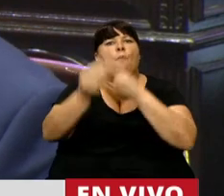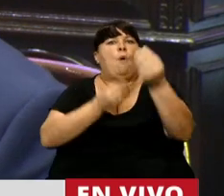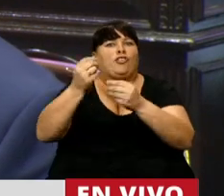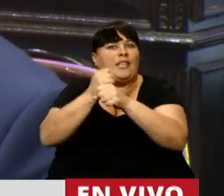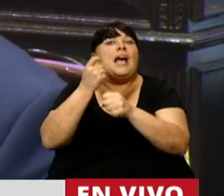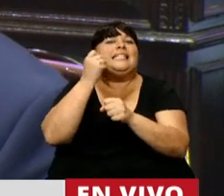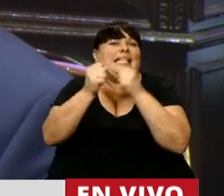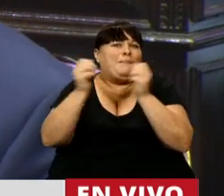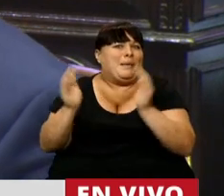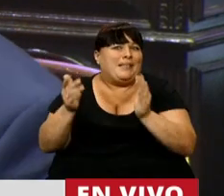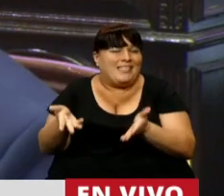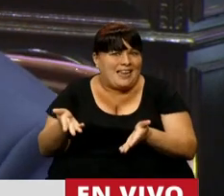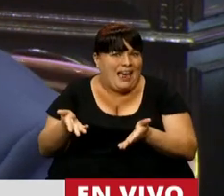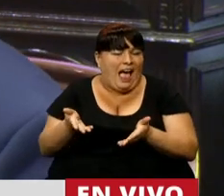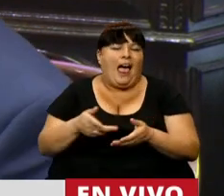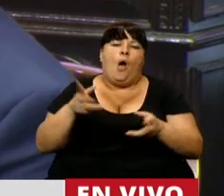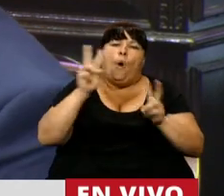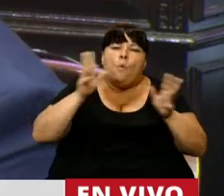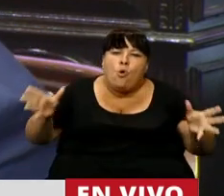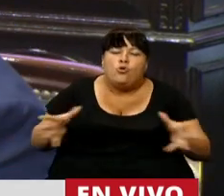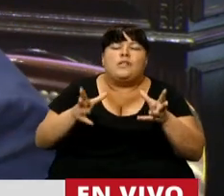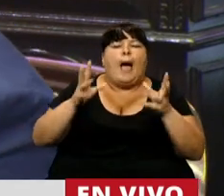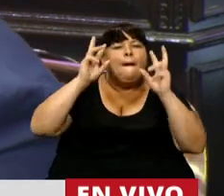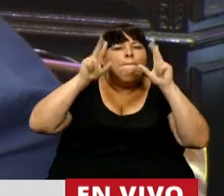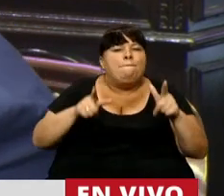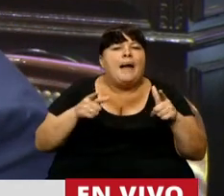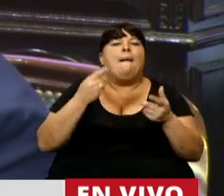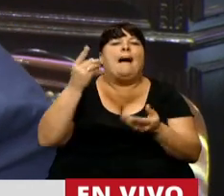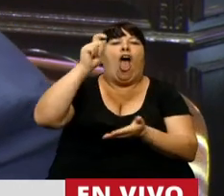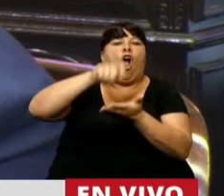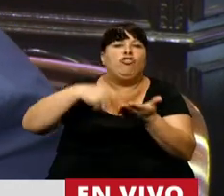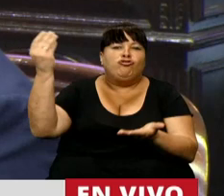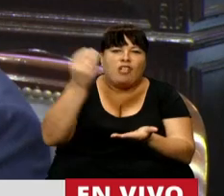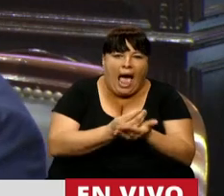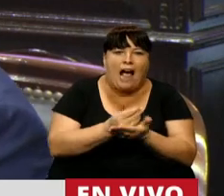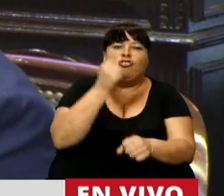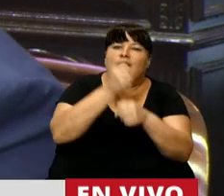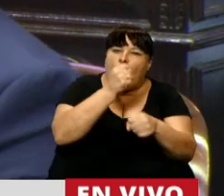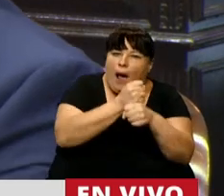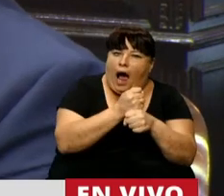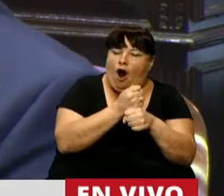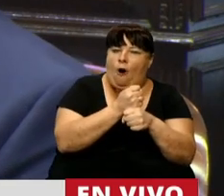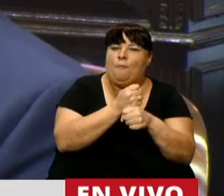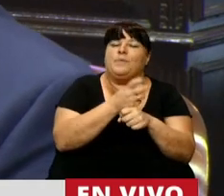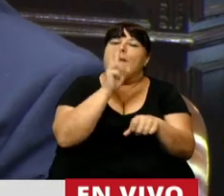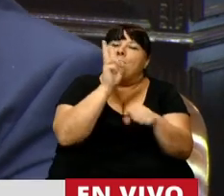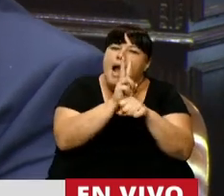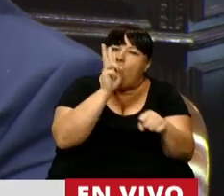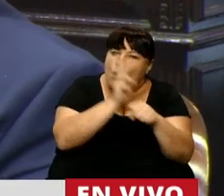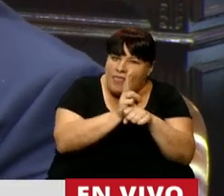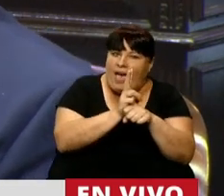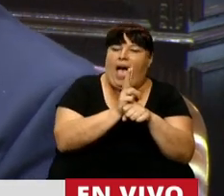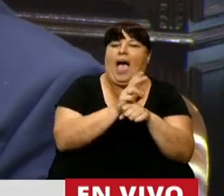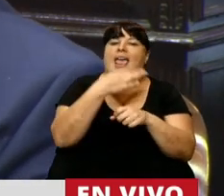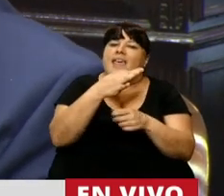trabajo, que son las pymes, marchar hacia un sistema de contratación y de empleo que preserve